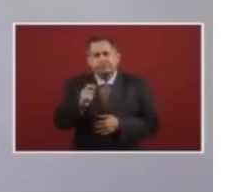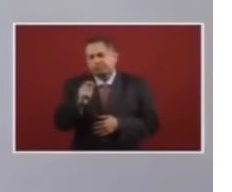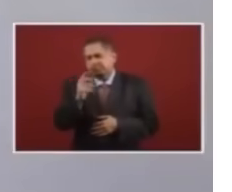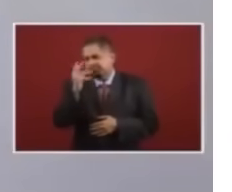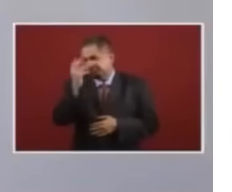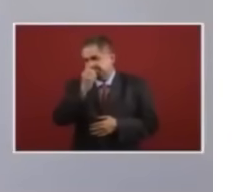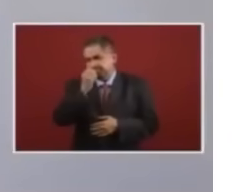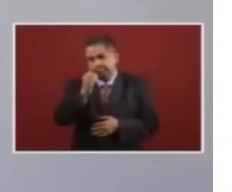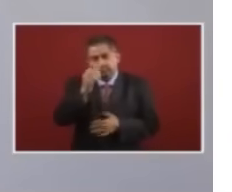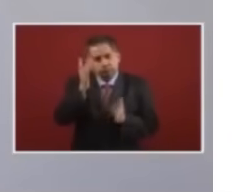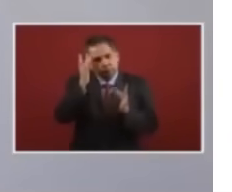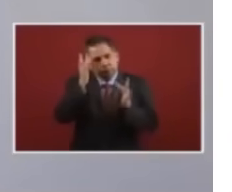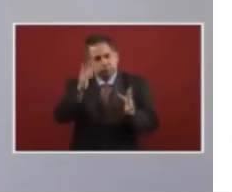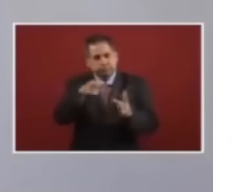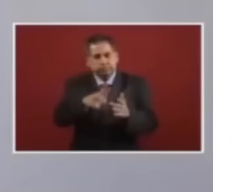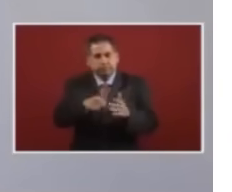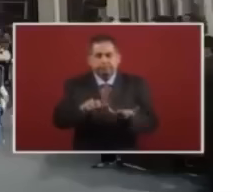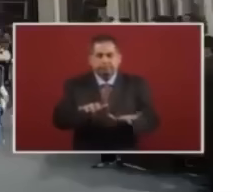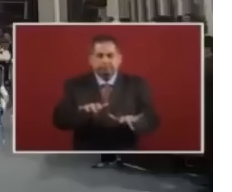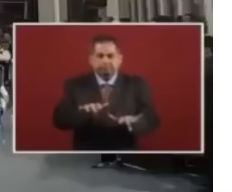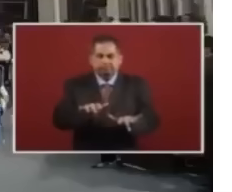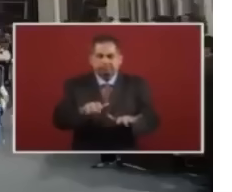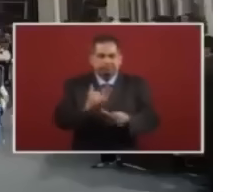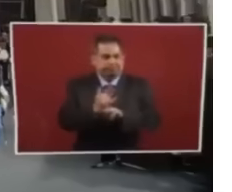redes sociales.